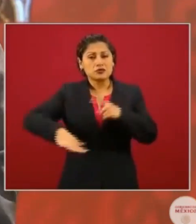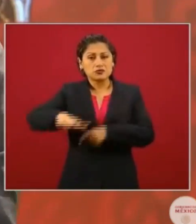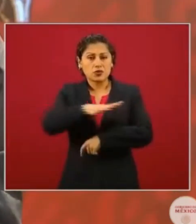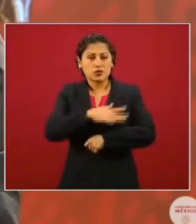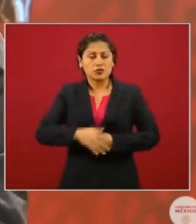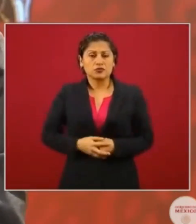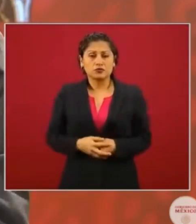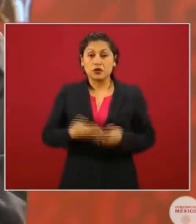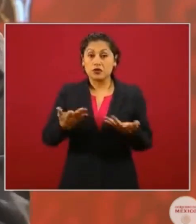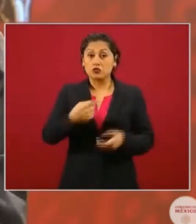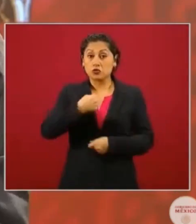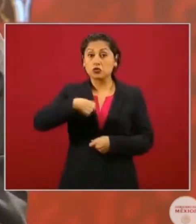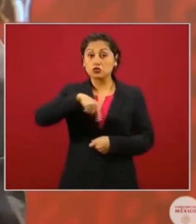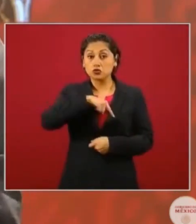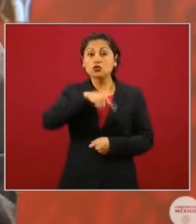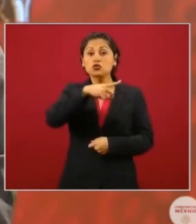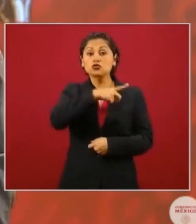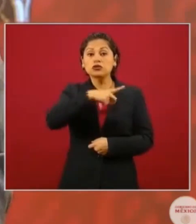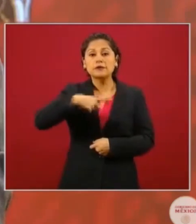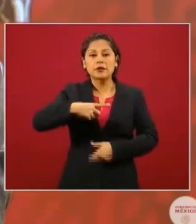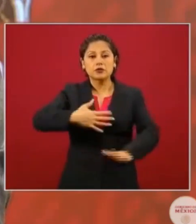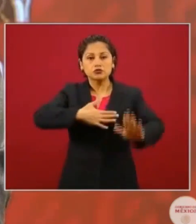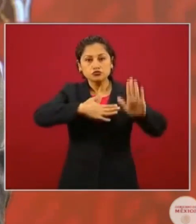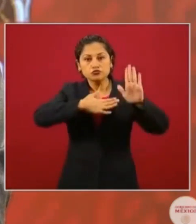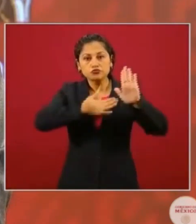de no aumentar el precio de la luz.